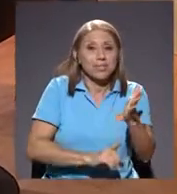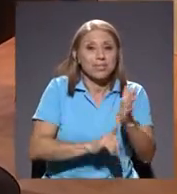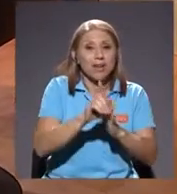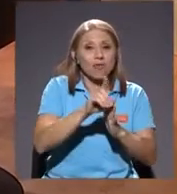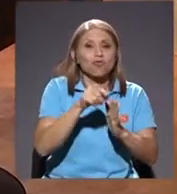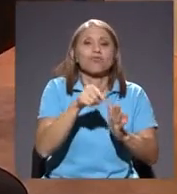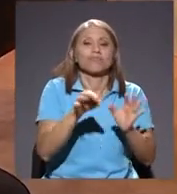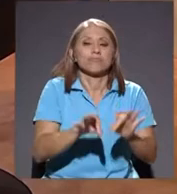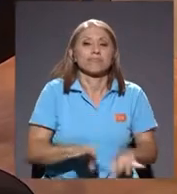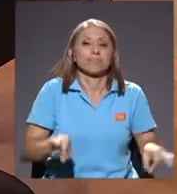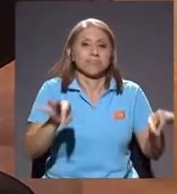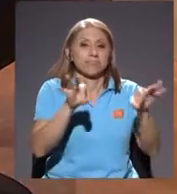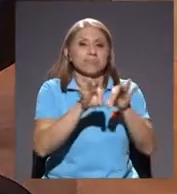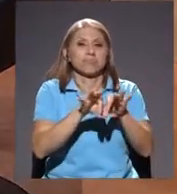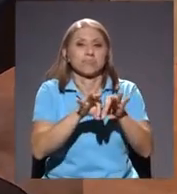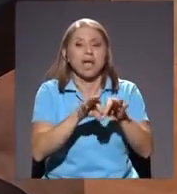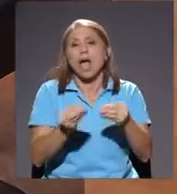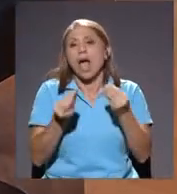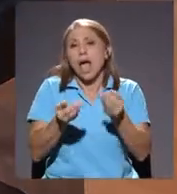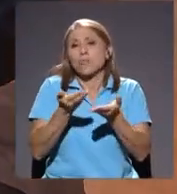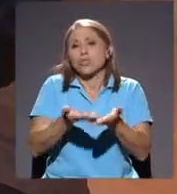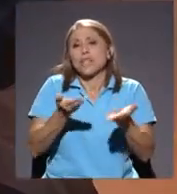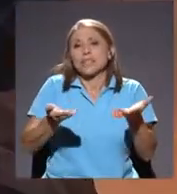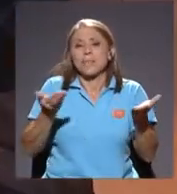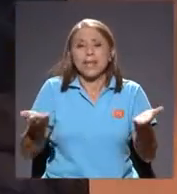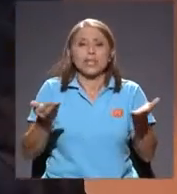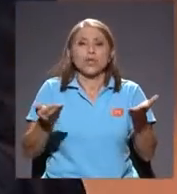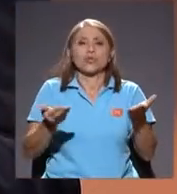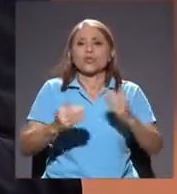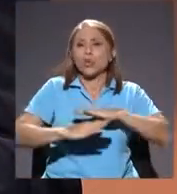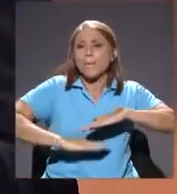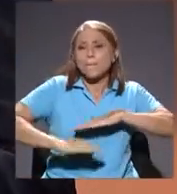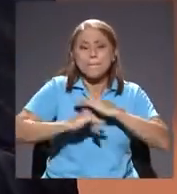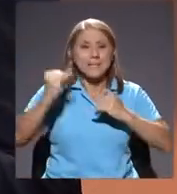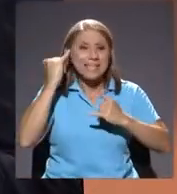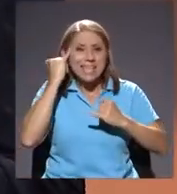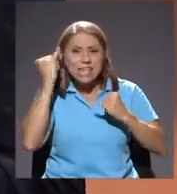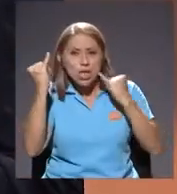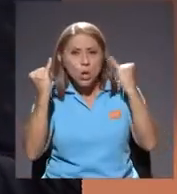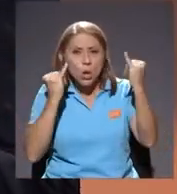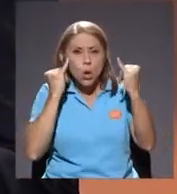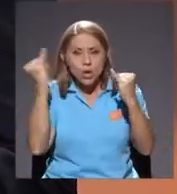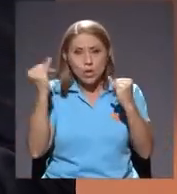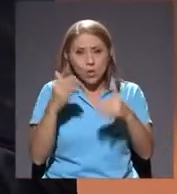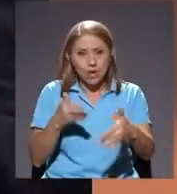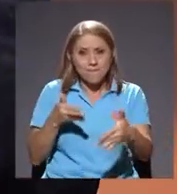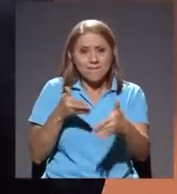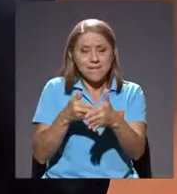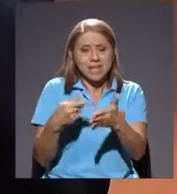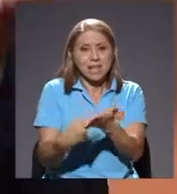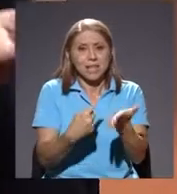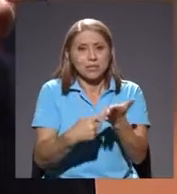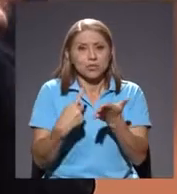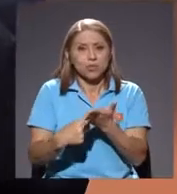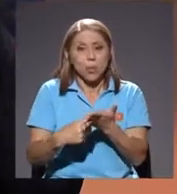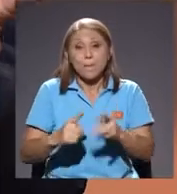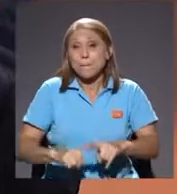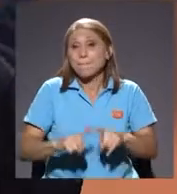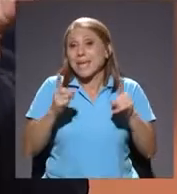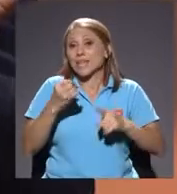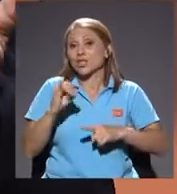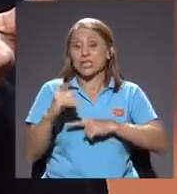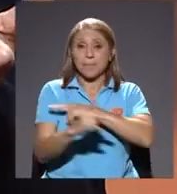hay muchos aspectos de índole ideológico que usualmente afecta digamos esta discusión pero creo que el país si no tiene